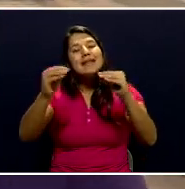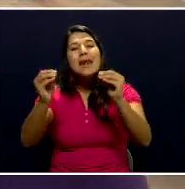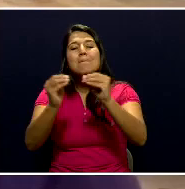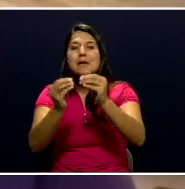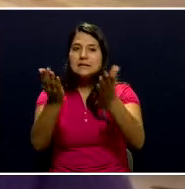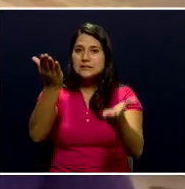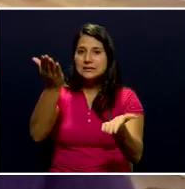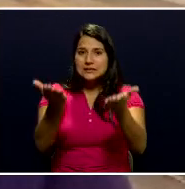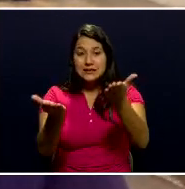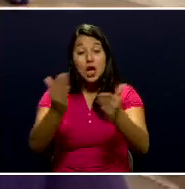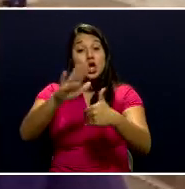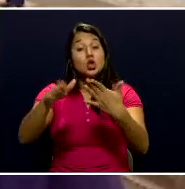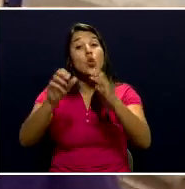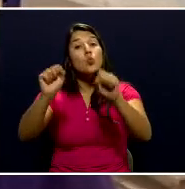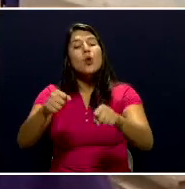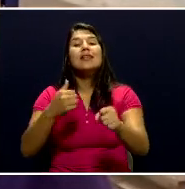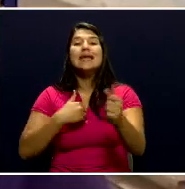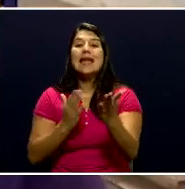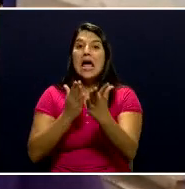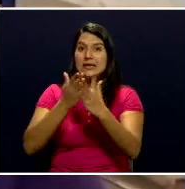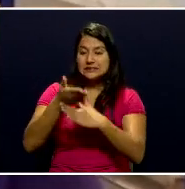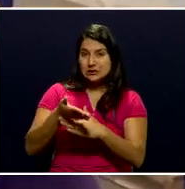que todos tengan acceso a este producto.